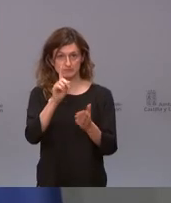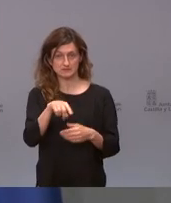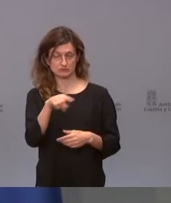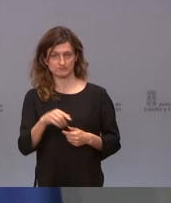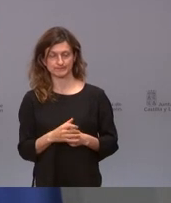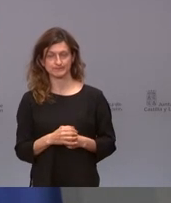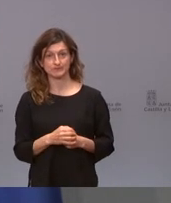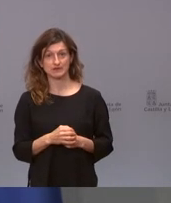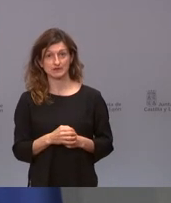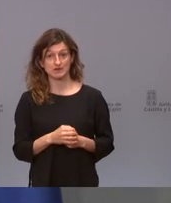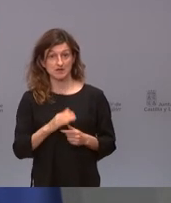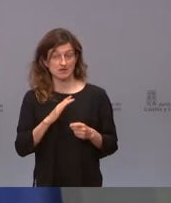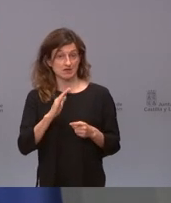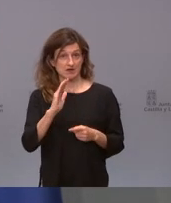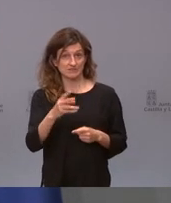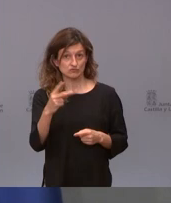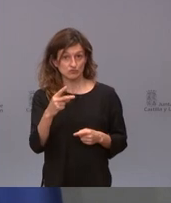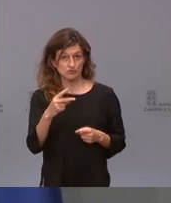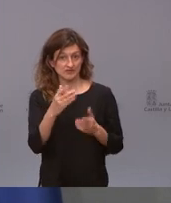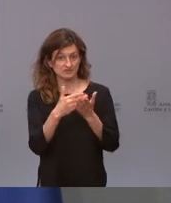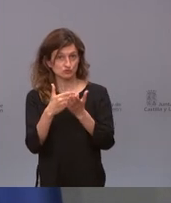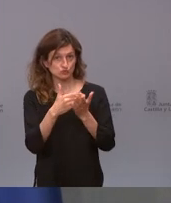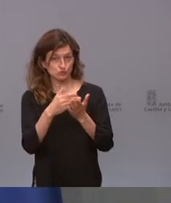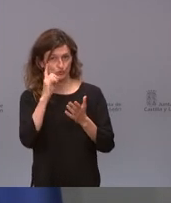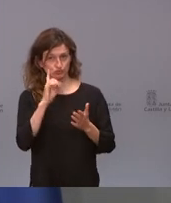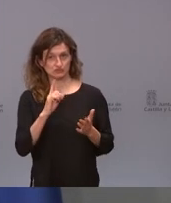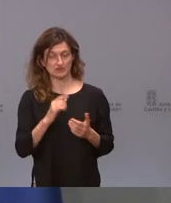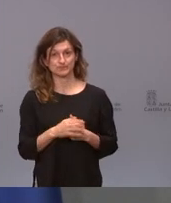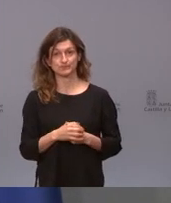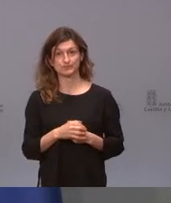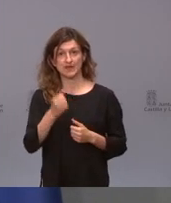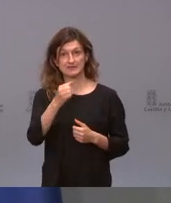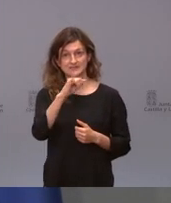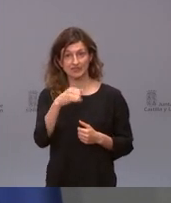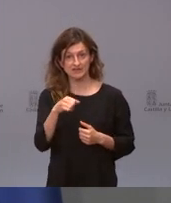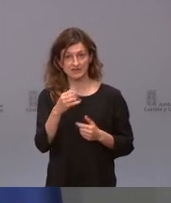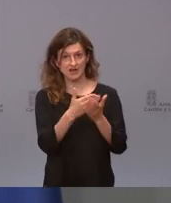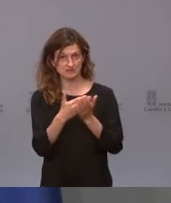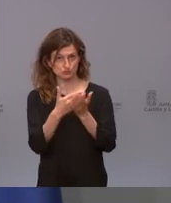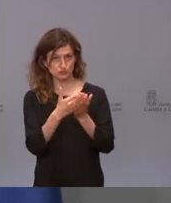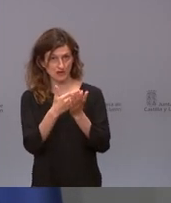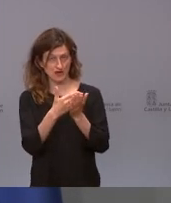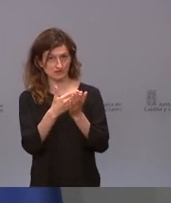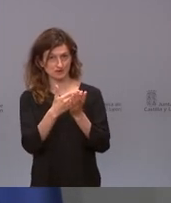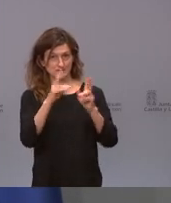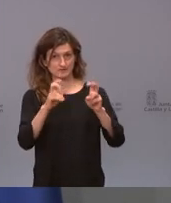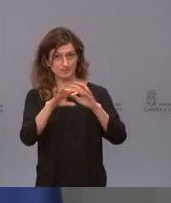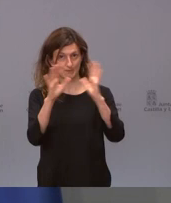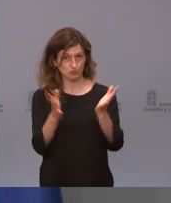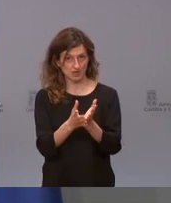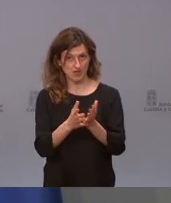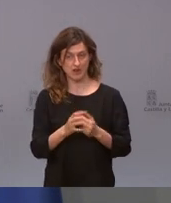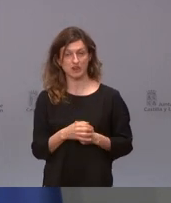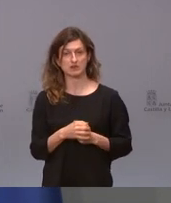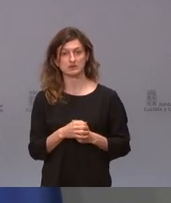ver efectos adversos no sé a qué estudios se refiere los efectos adversos de astrazéneca se están estudiando a nivel internacional hay muchos